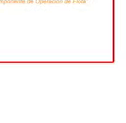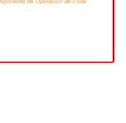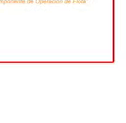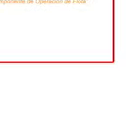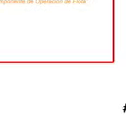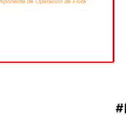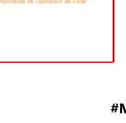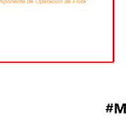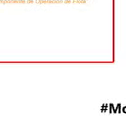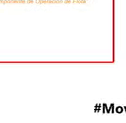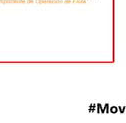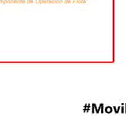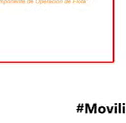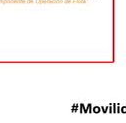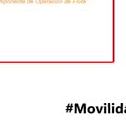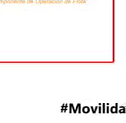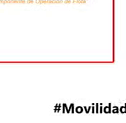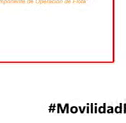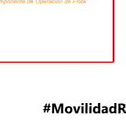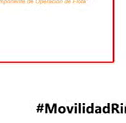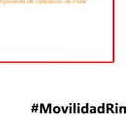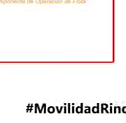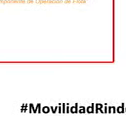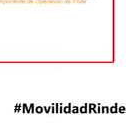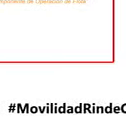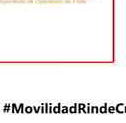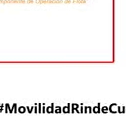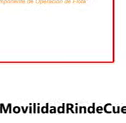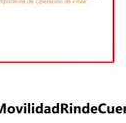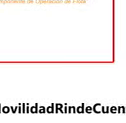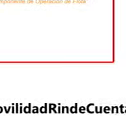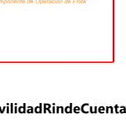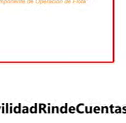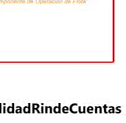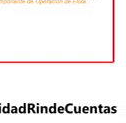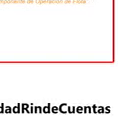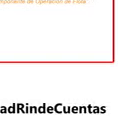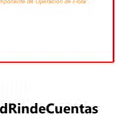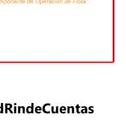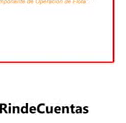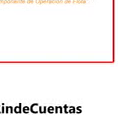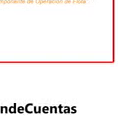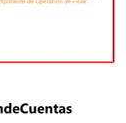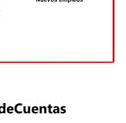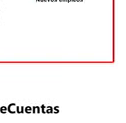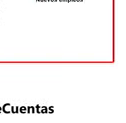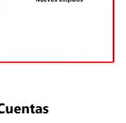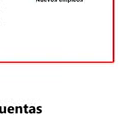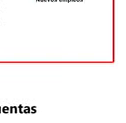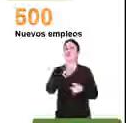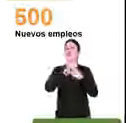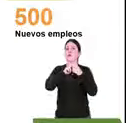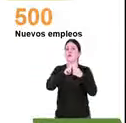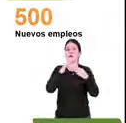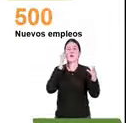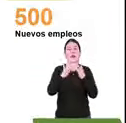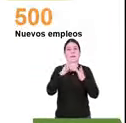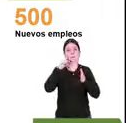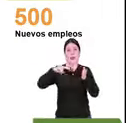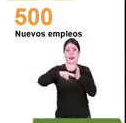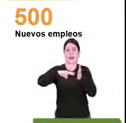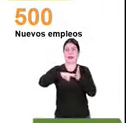masivo en sus diferentes modalidades. En este caso vamos a operar 195 buses eléctricos. Adelante.